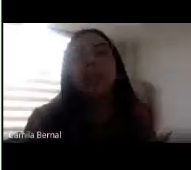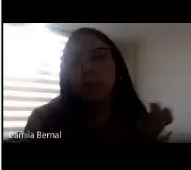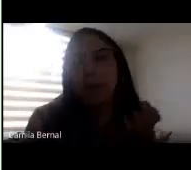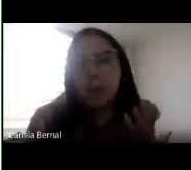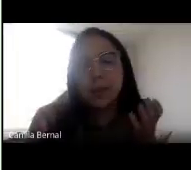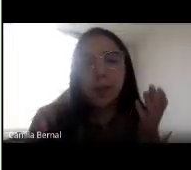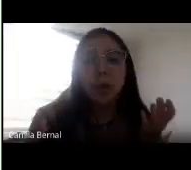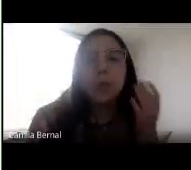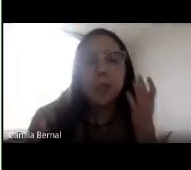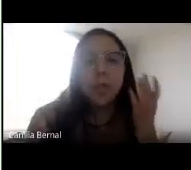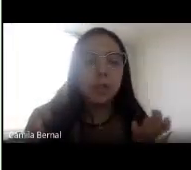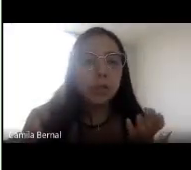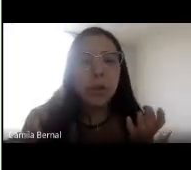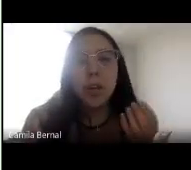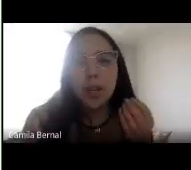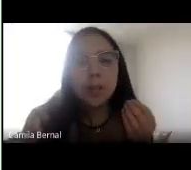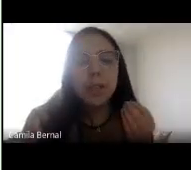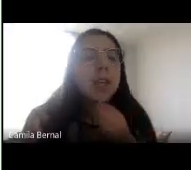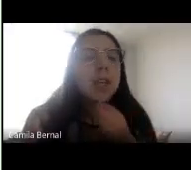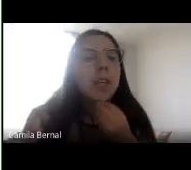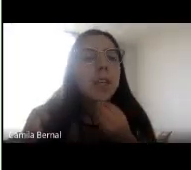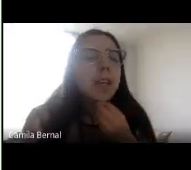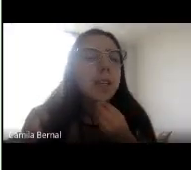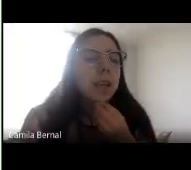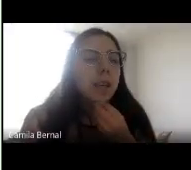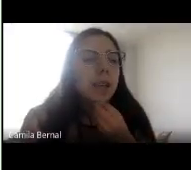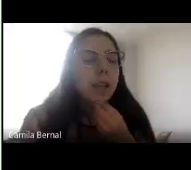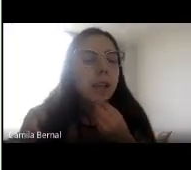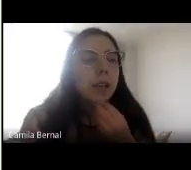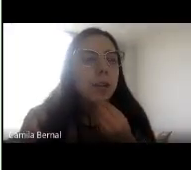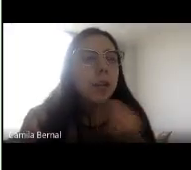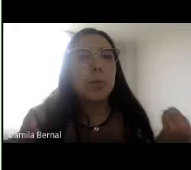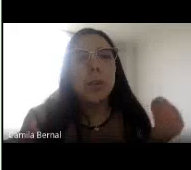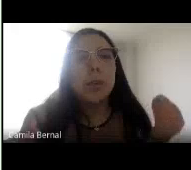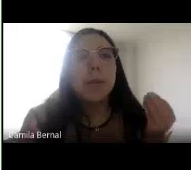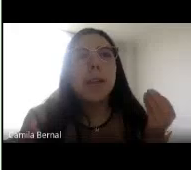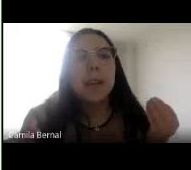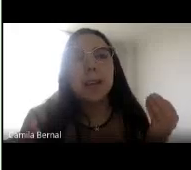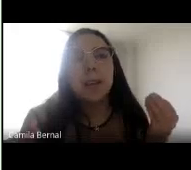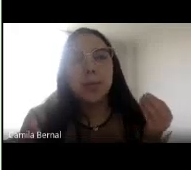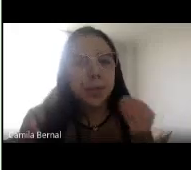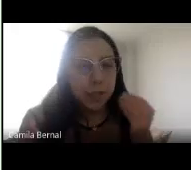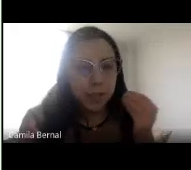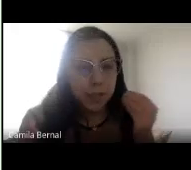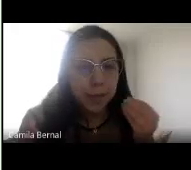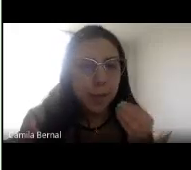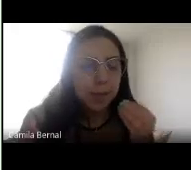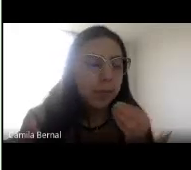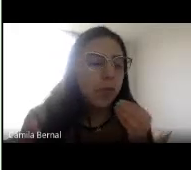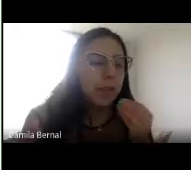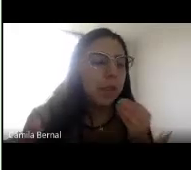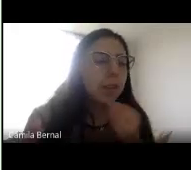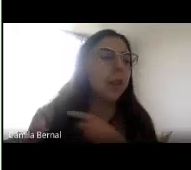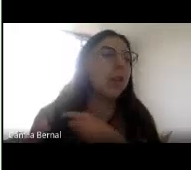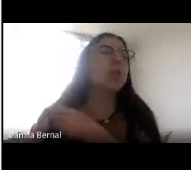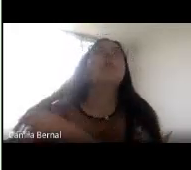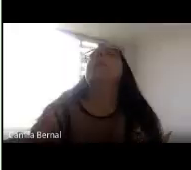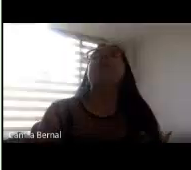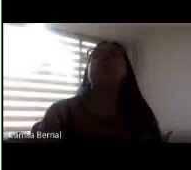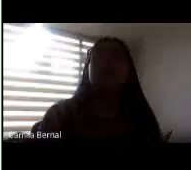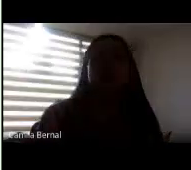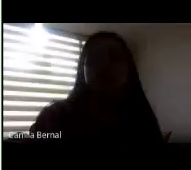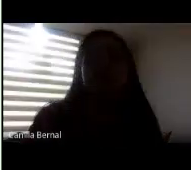por encima de cómo se controla y cómo se maneja y cómo se clasifica